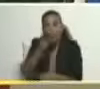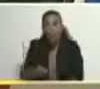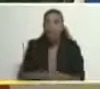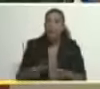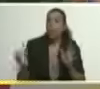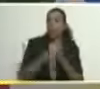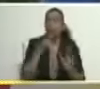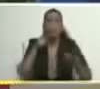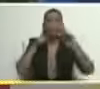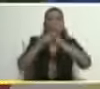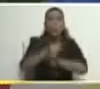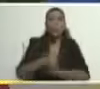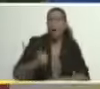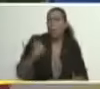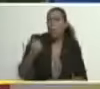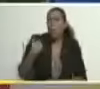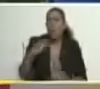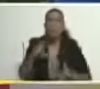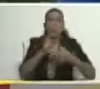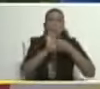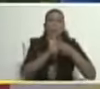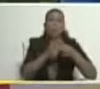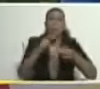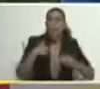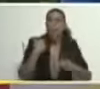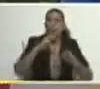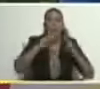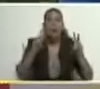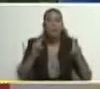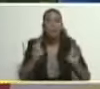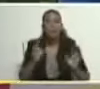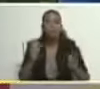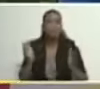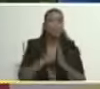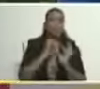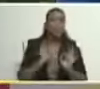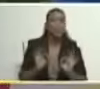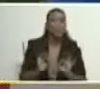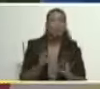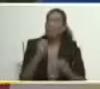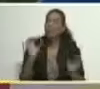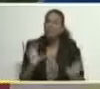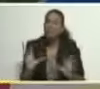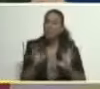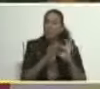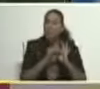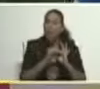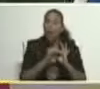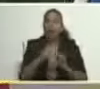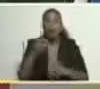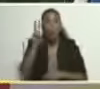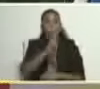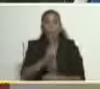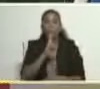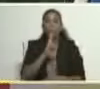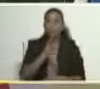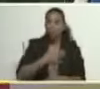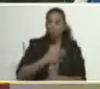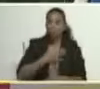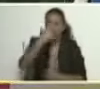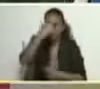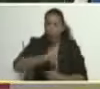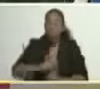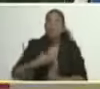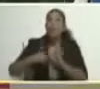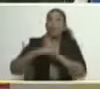no intervención y al afianzamiento de la paz y la democracia universal. Como República y Nación nos vemos hoy